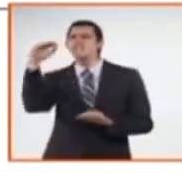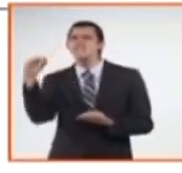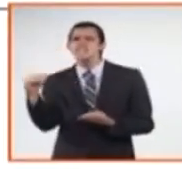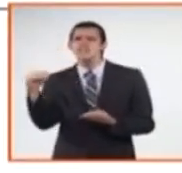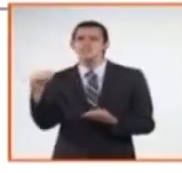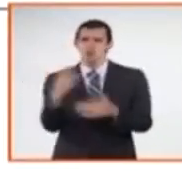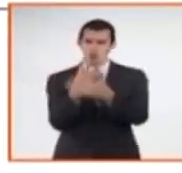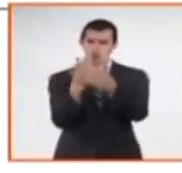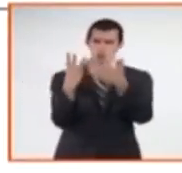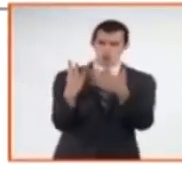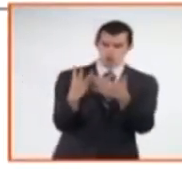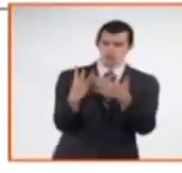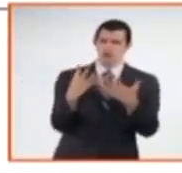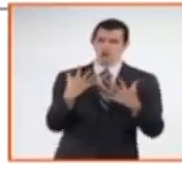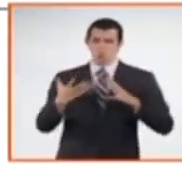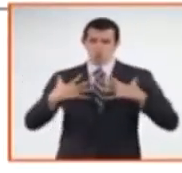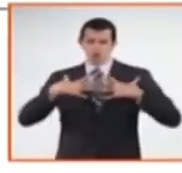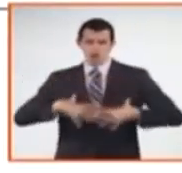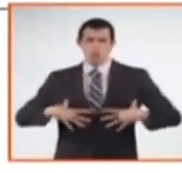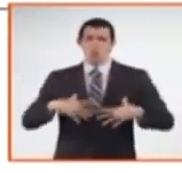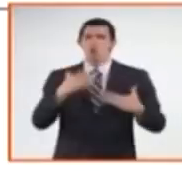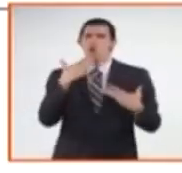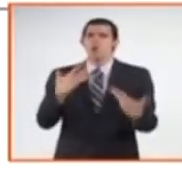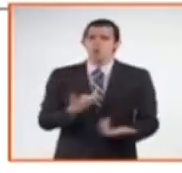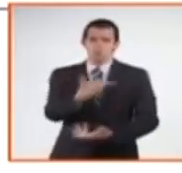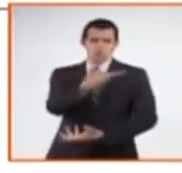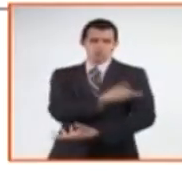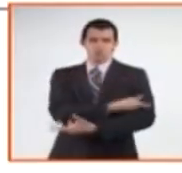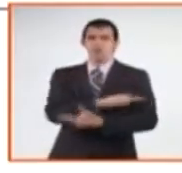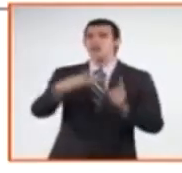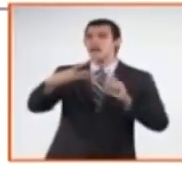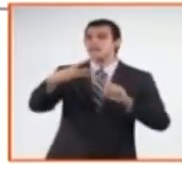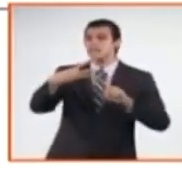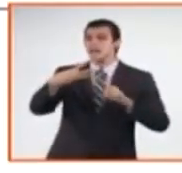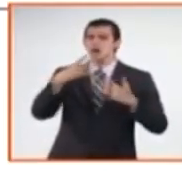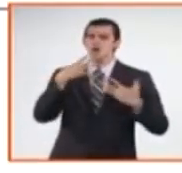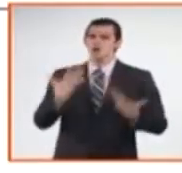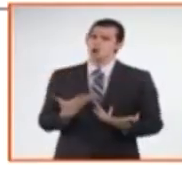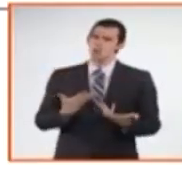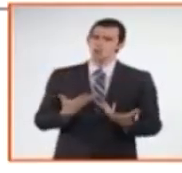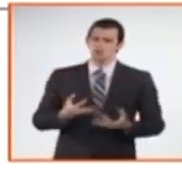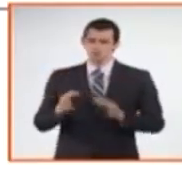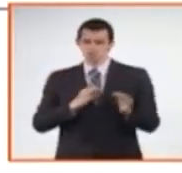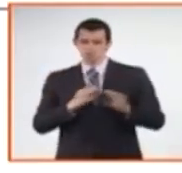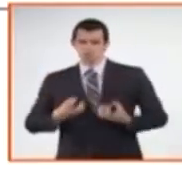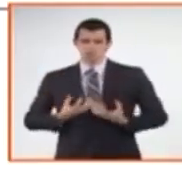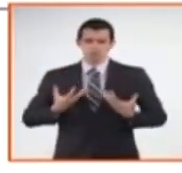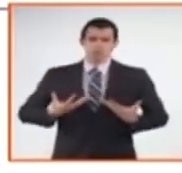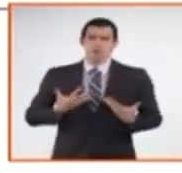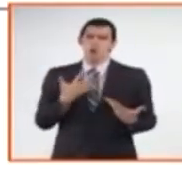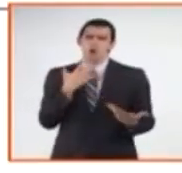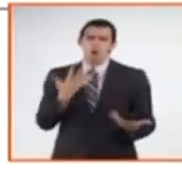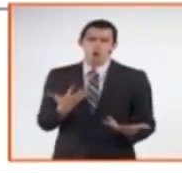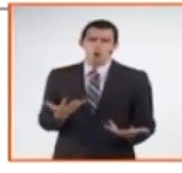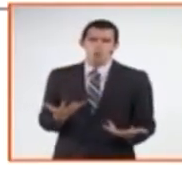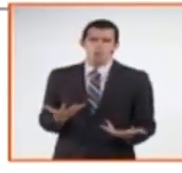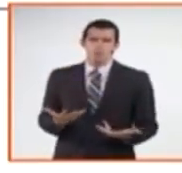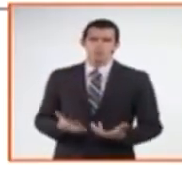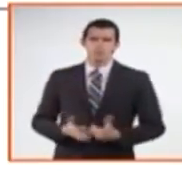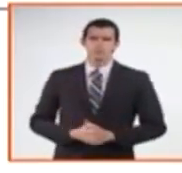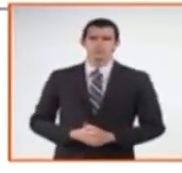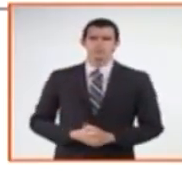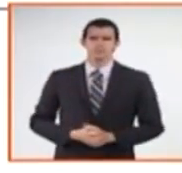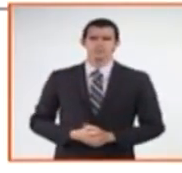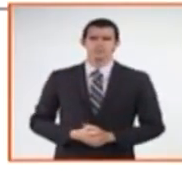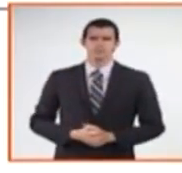subtítulo anti web sube todavía más la calidad de la respuesta en mundo o sea que nosotros no vamos a dejar la vacunación si